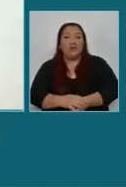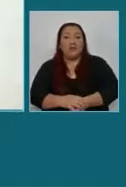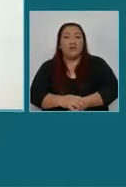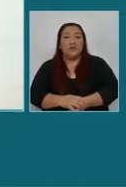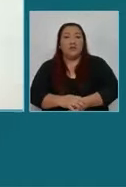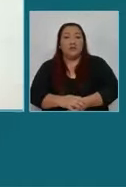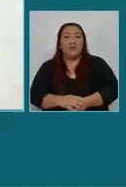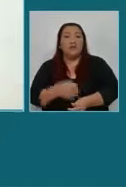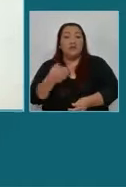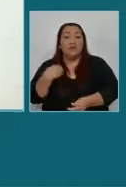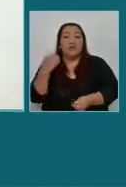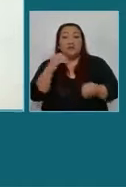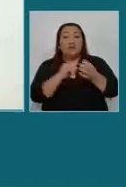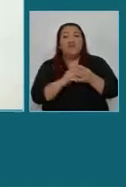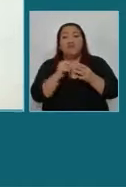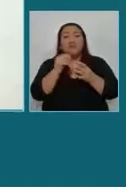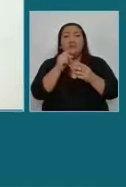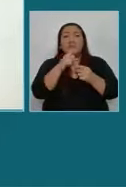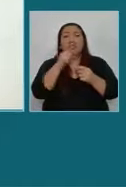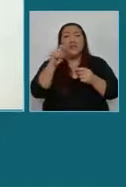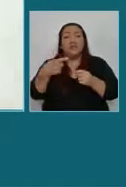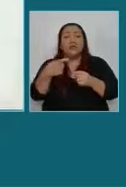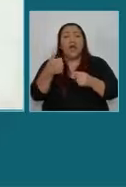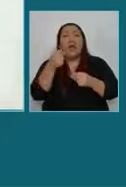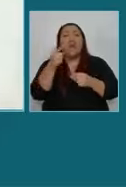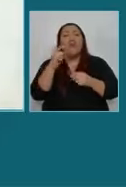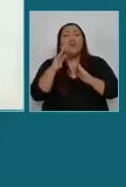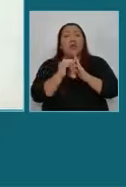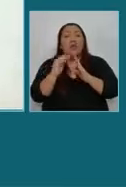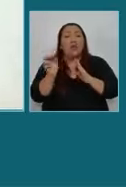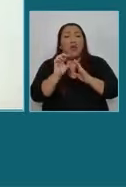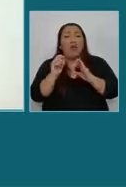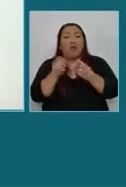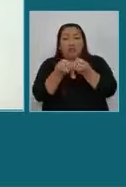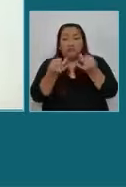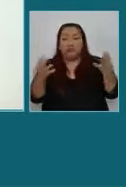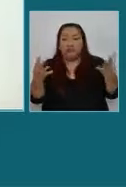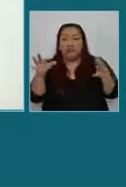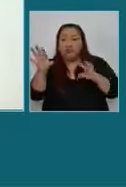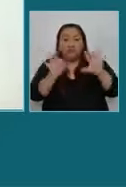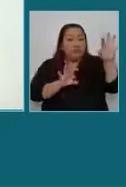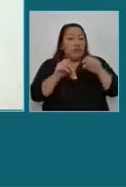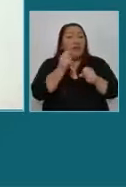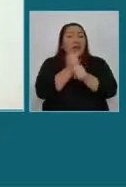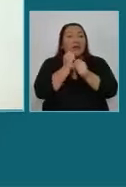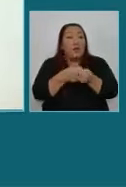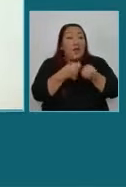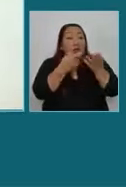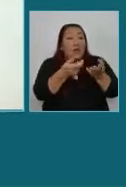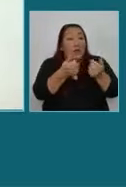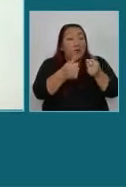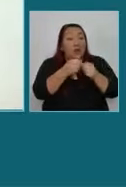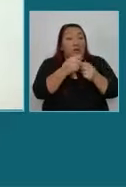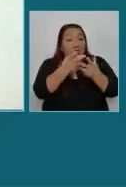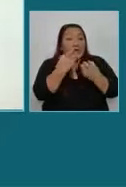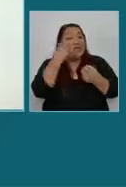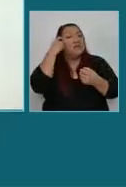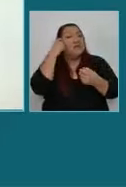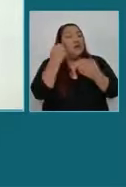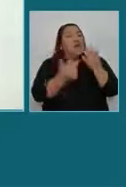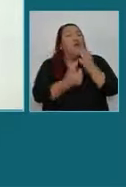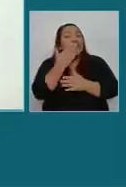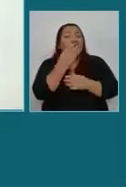estar invirtiendo tickets entre 100.000 a 1 millón de dólares en ese abanico. Por supuesto, podemos recibir todas las postulaciones a través de